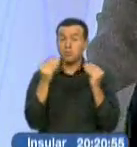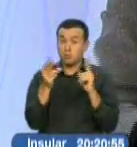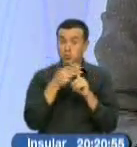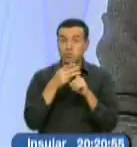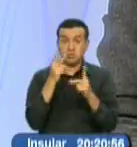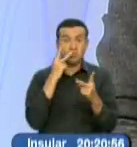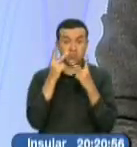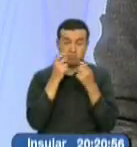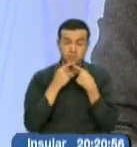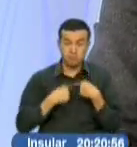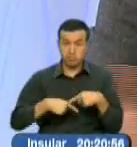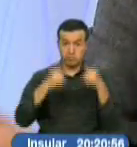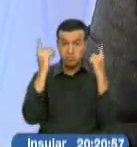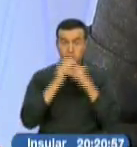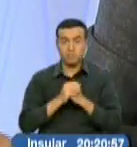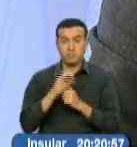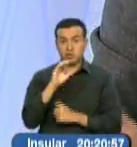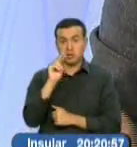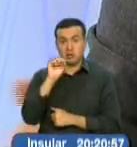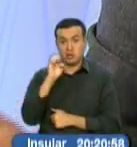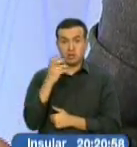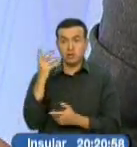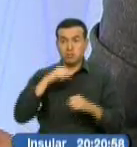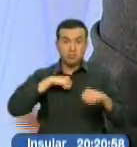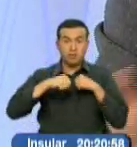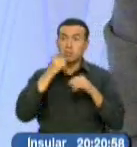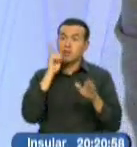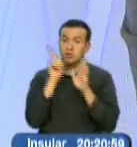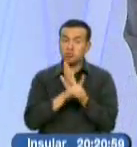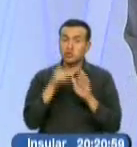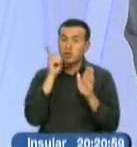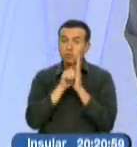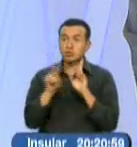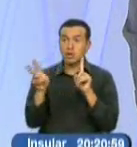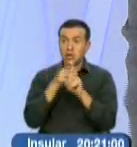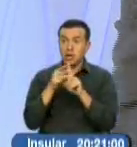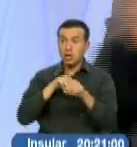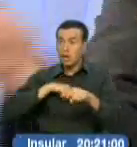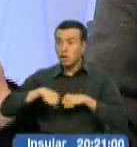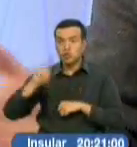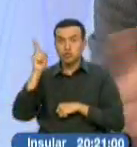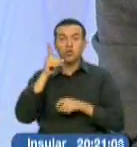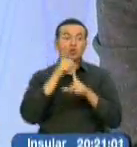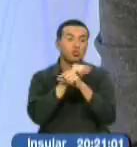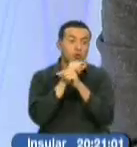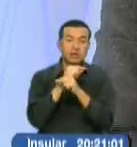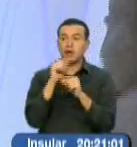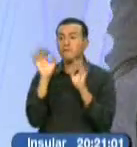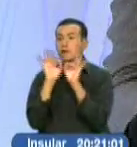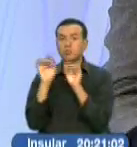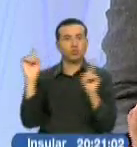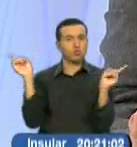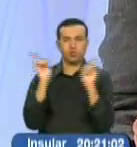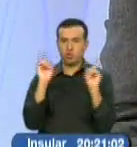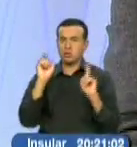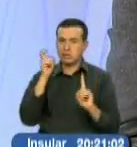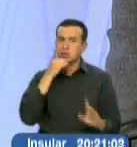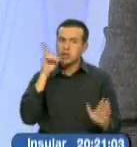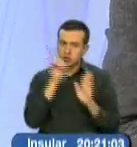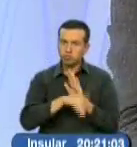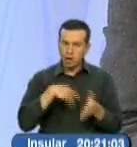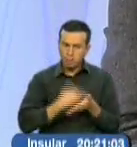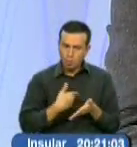decirlo, y ahora lo digo claramente, el Consejo Electoral no tramita denuncias en base a redes sociales, en base al Twitter, en base al Facebook. Se tiene que dejar las